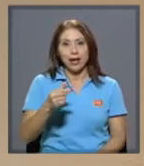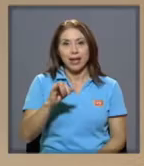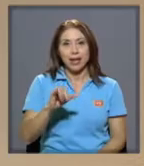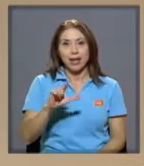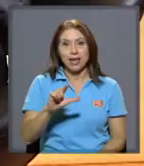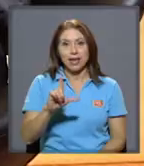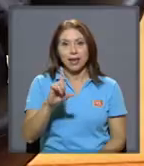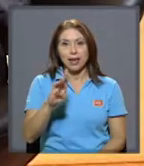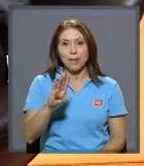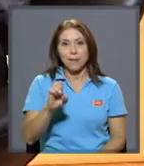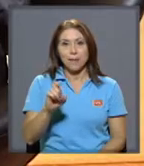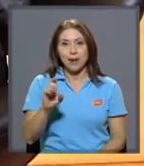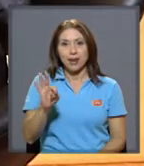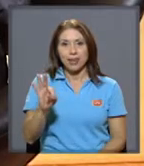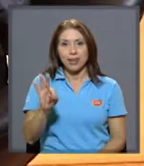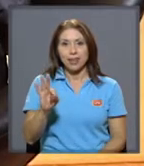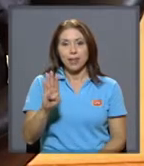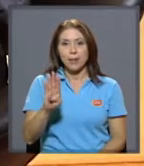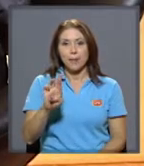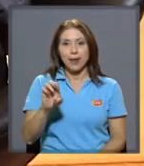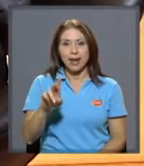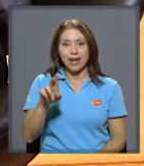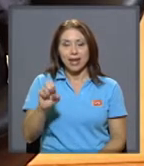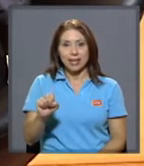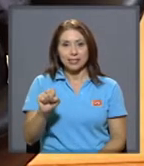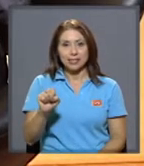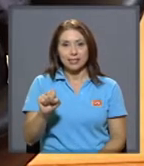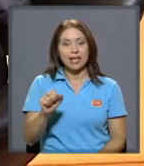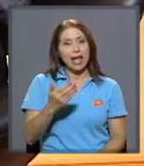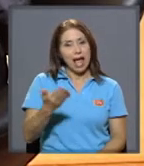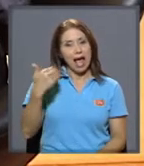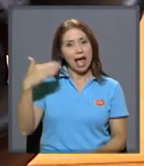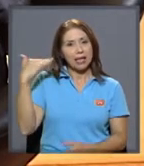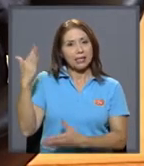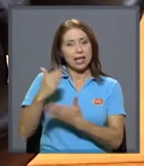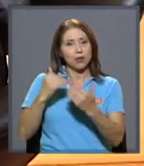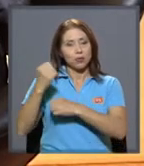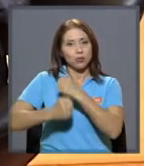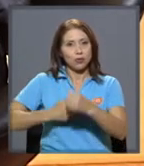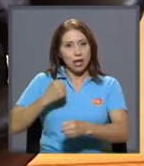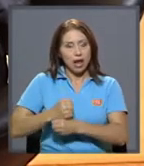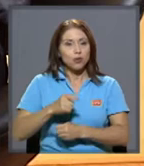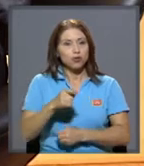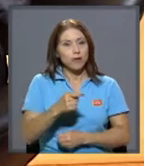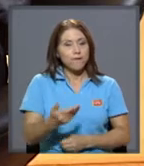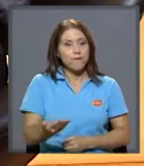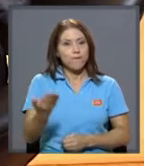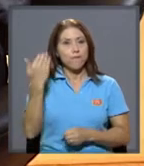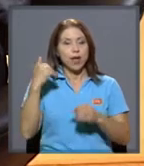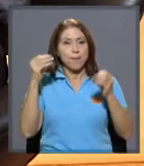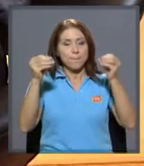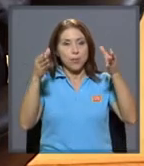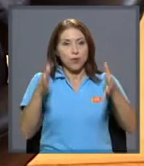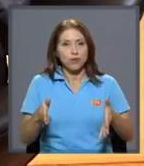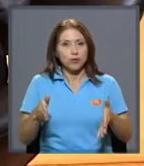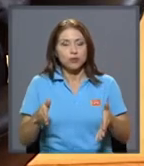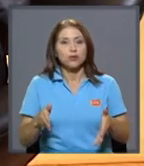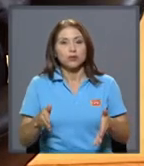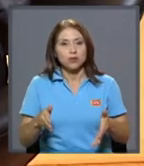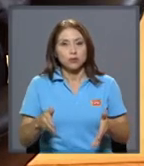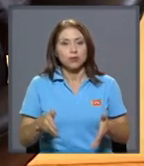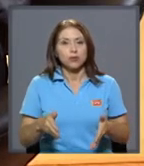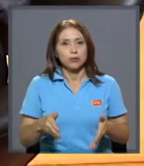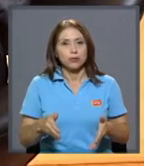Brenes, y que Gilbert fue hace unos ayeres profesor de